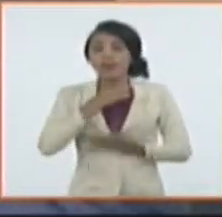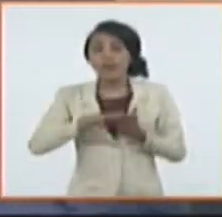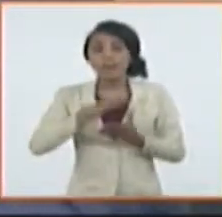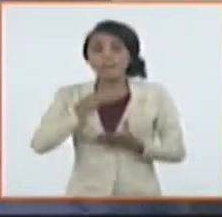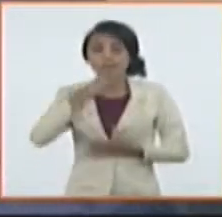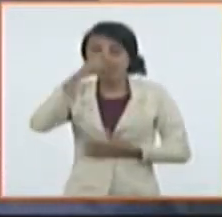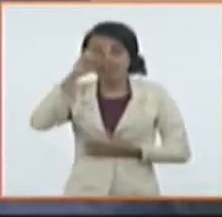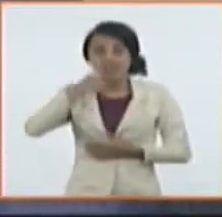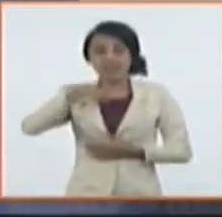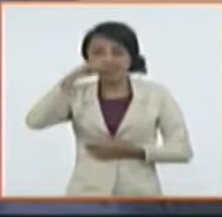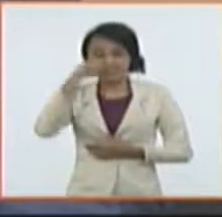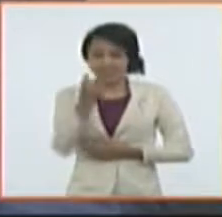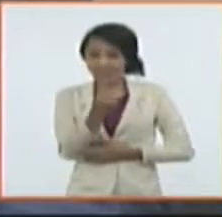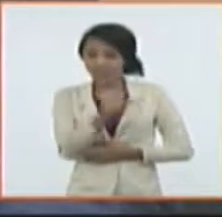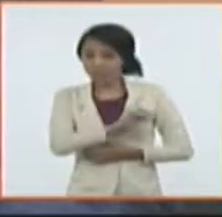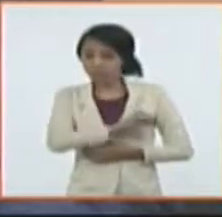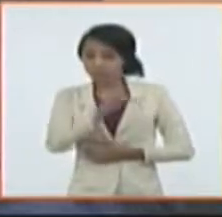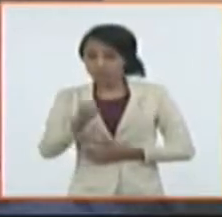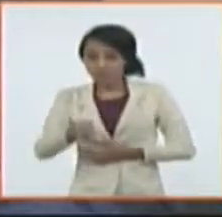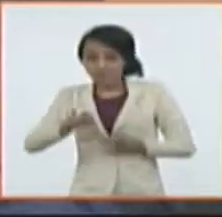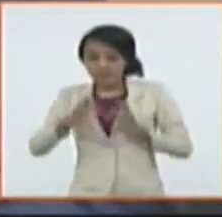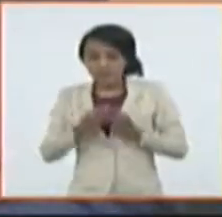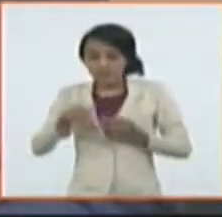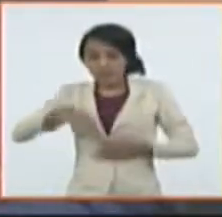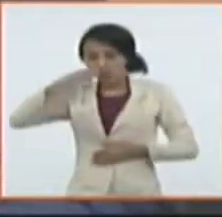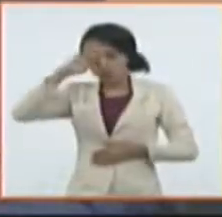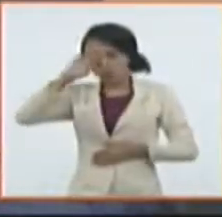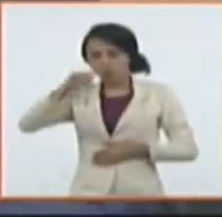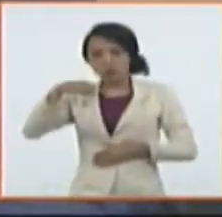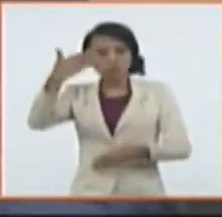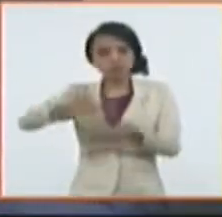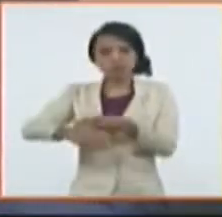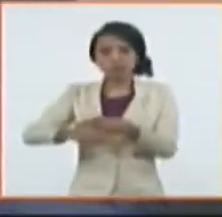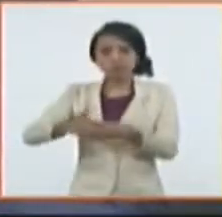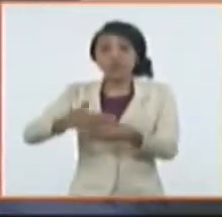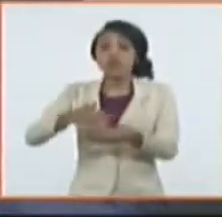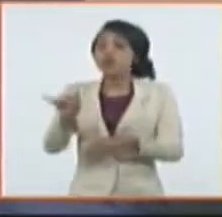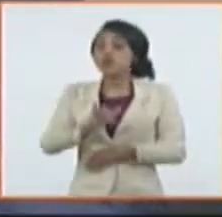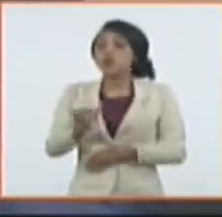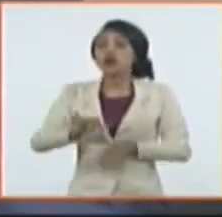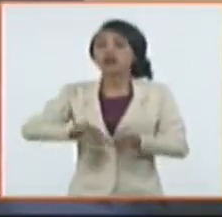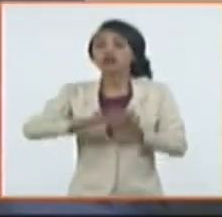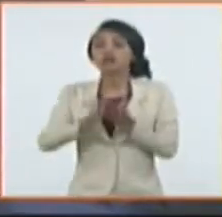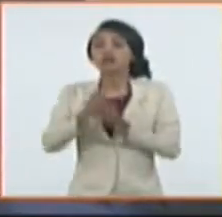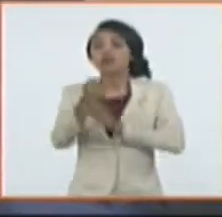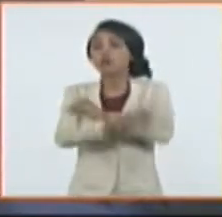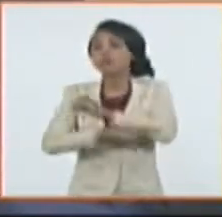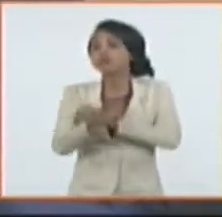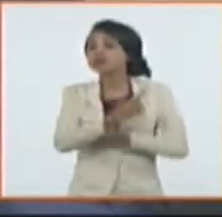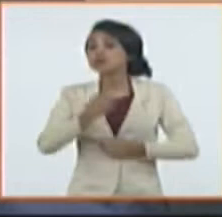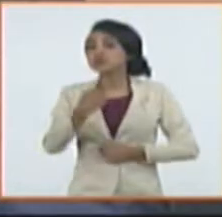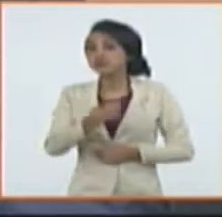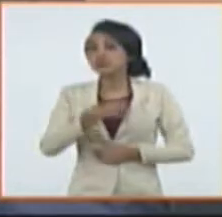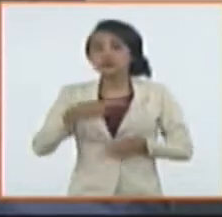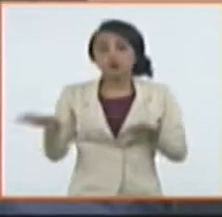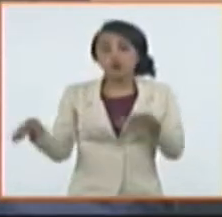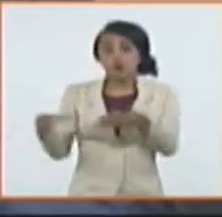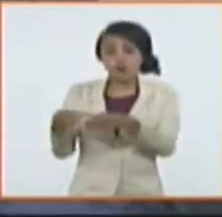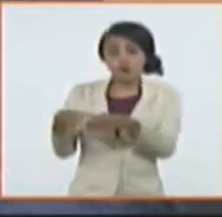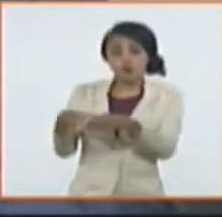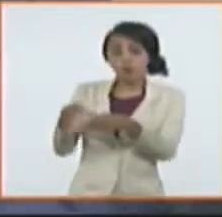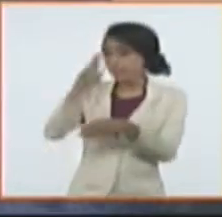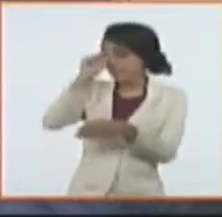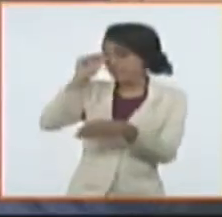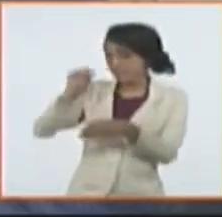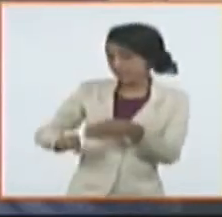de remesas a Cuba. Hicieron presión a todos los países donde nosotros teníamos brigadas médicas, que es también una de